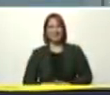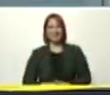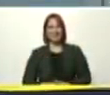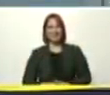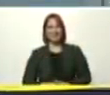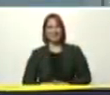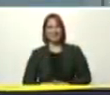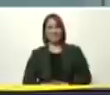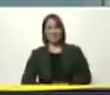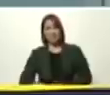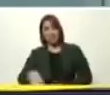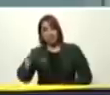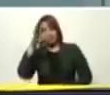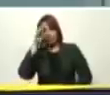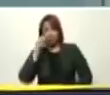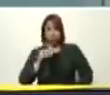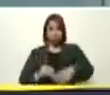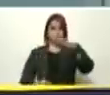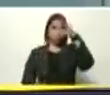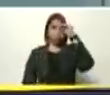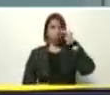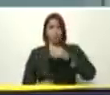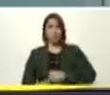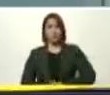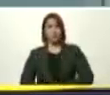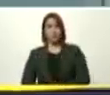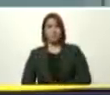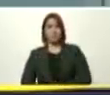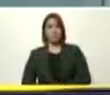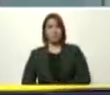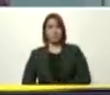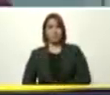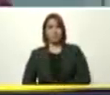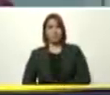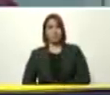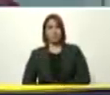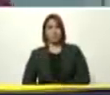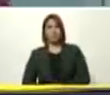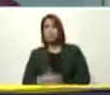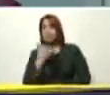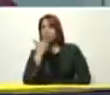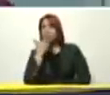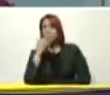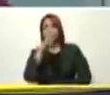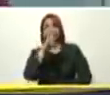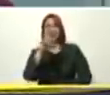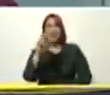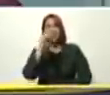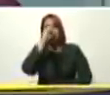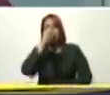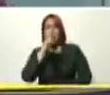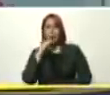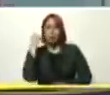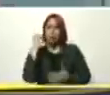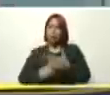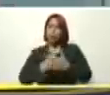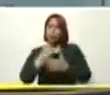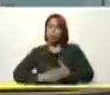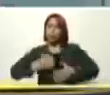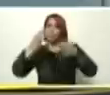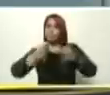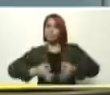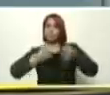con el aprendizaje de casi 30 años de lucha continua de la Revolución